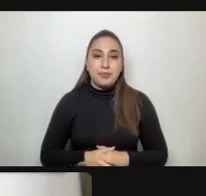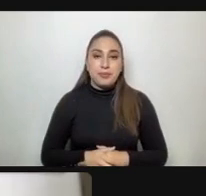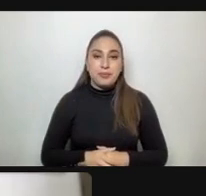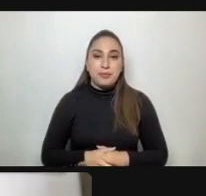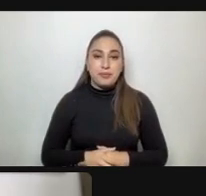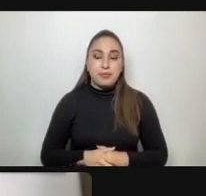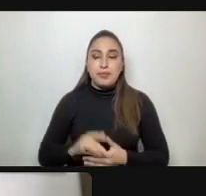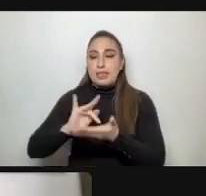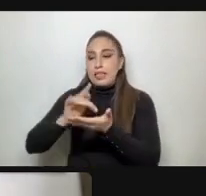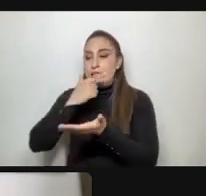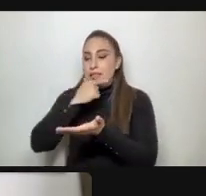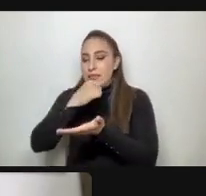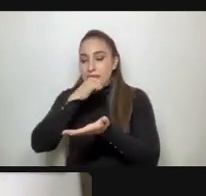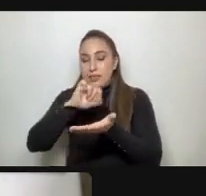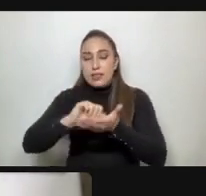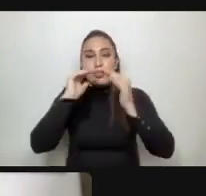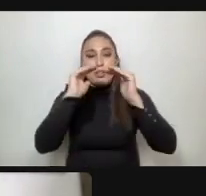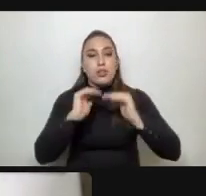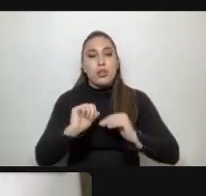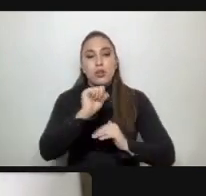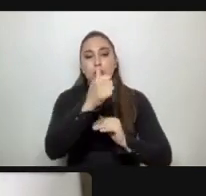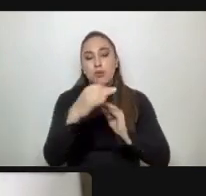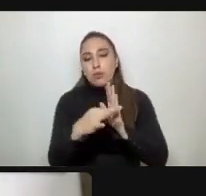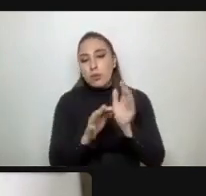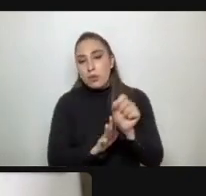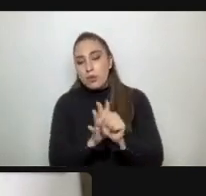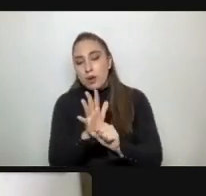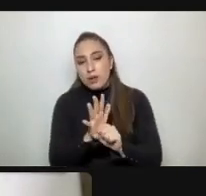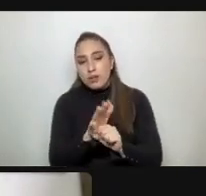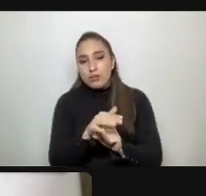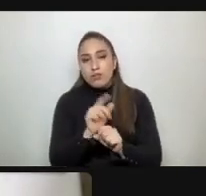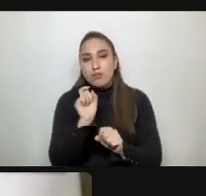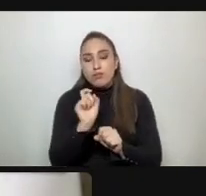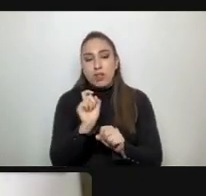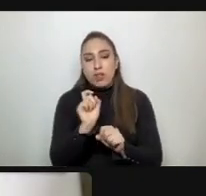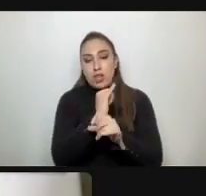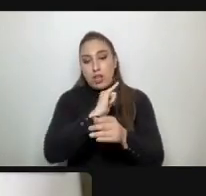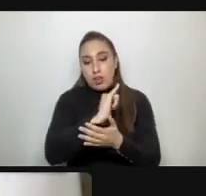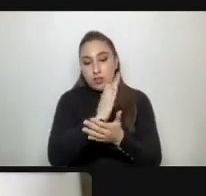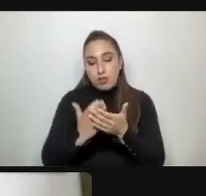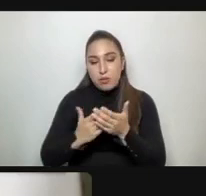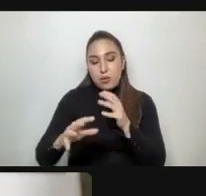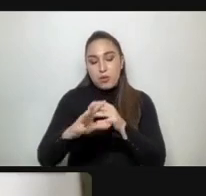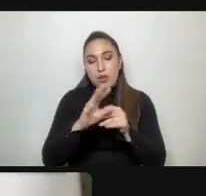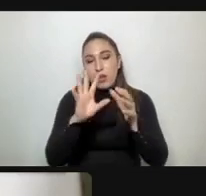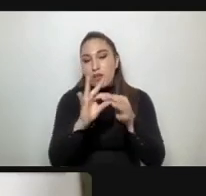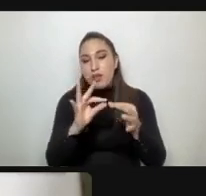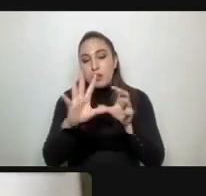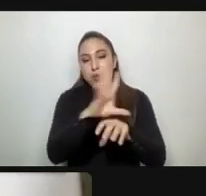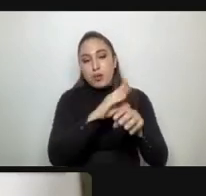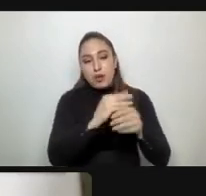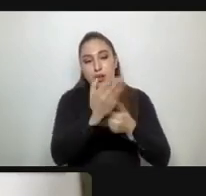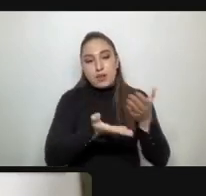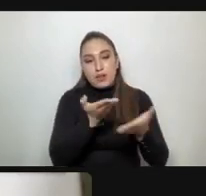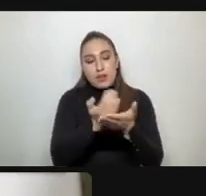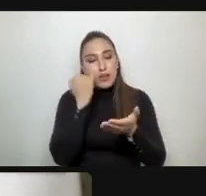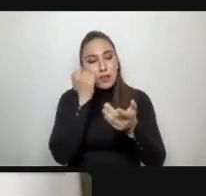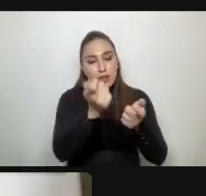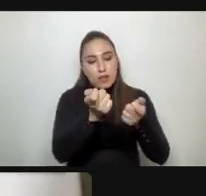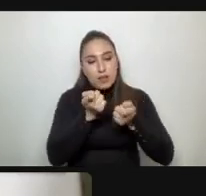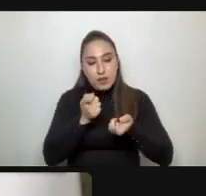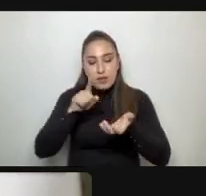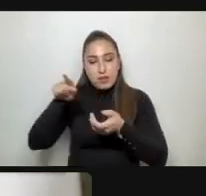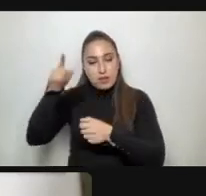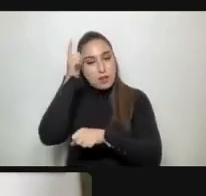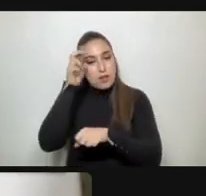El siguiente punto del orden del día es el referente al informe de las iniciativas y puntos de acuerdo turnados a la mesa